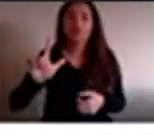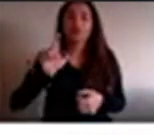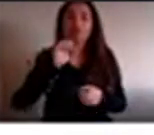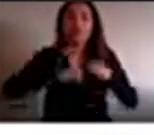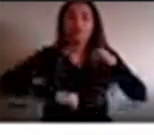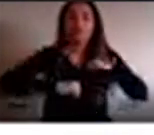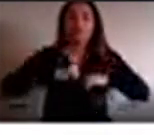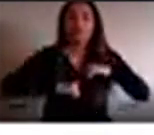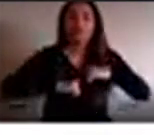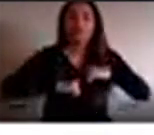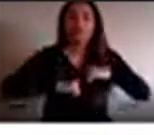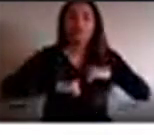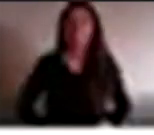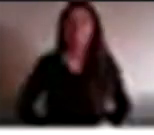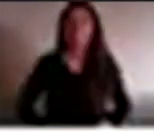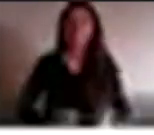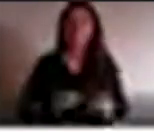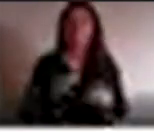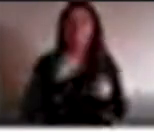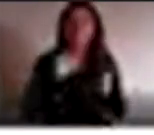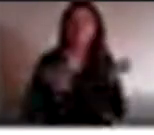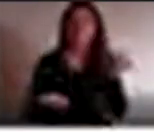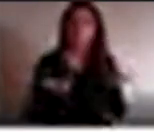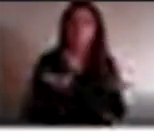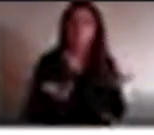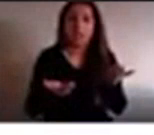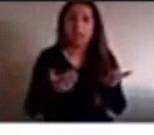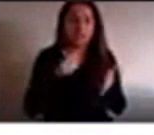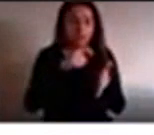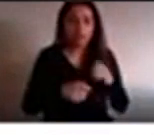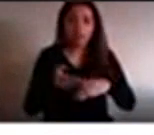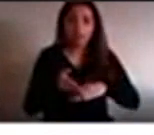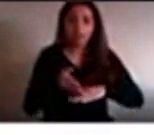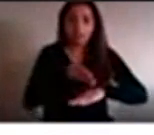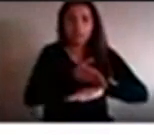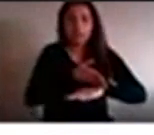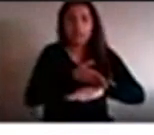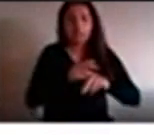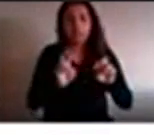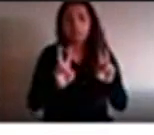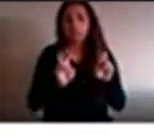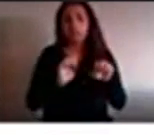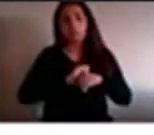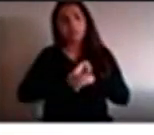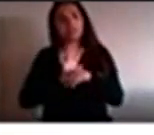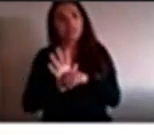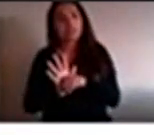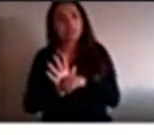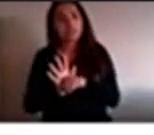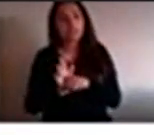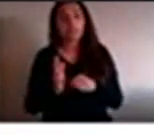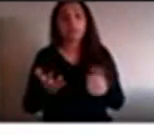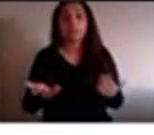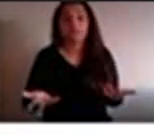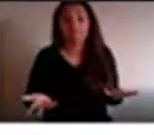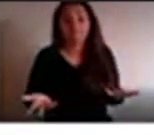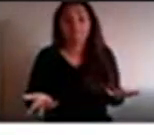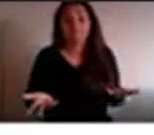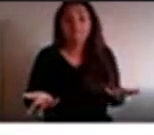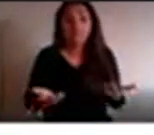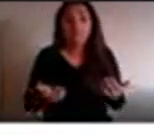anterior y tomando en cuenta la circunstancia sanitaria que estamos viviendo en este país, y